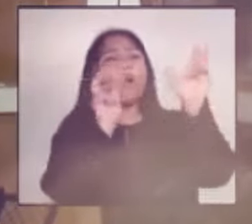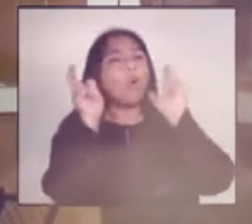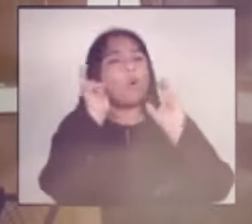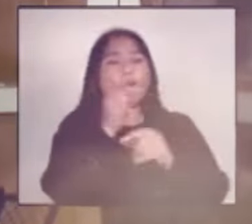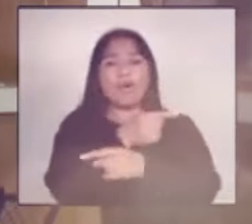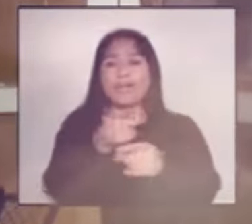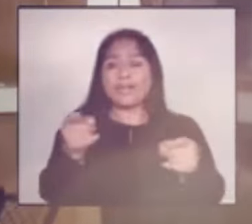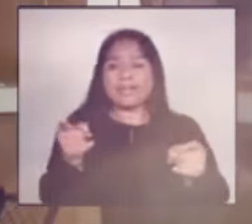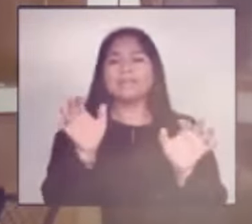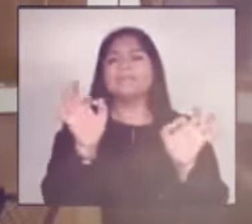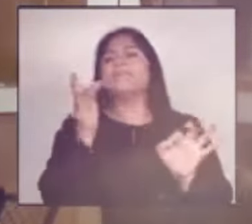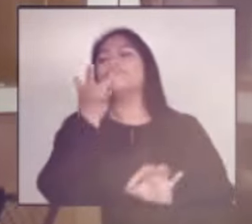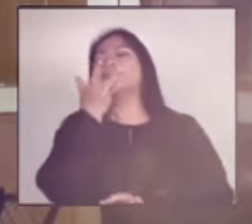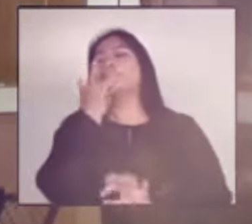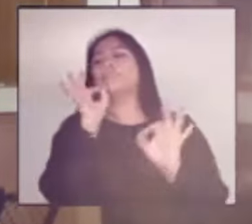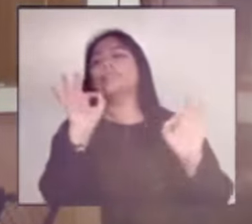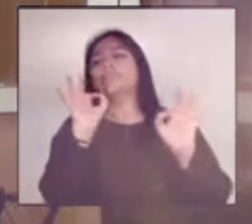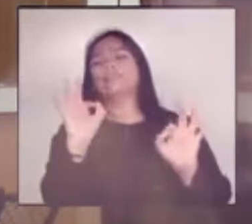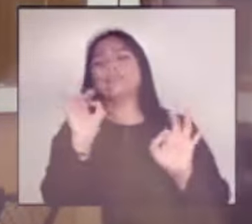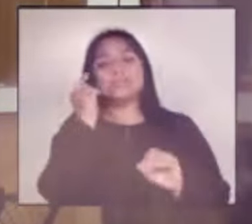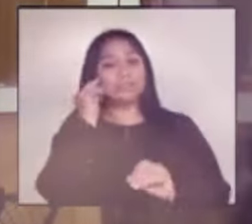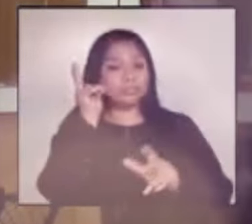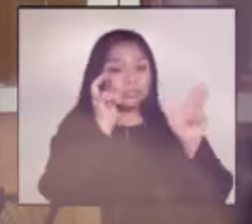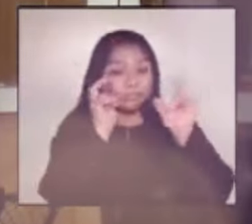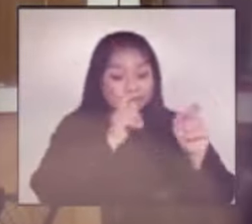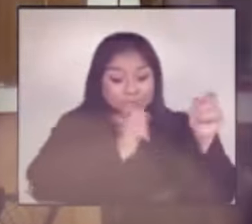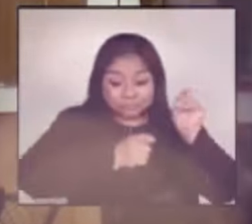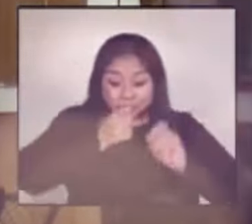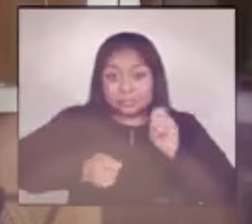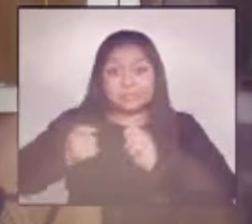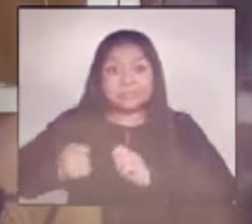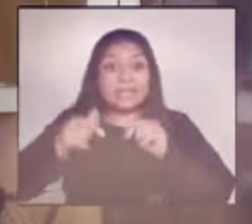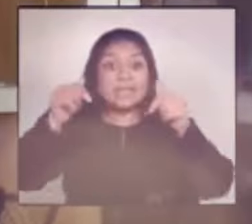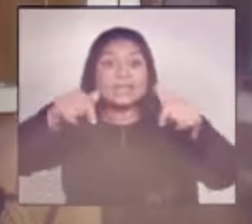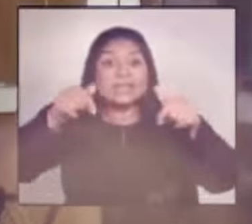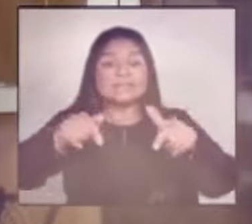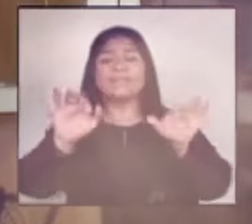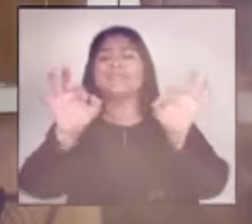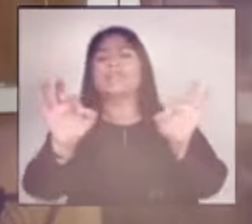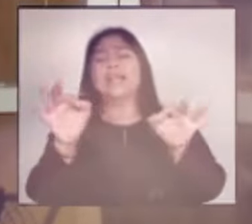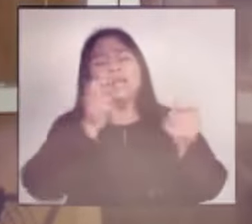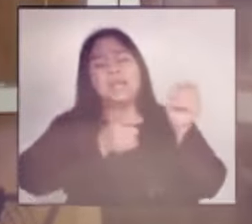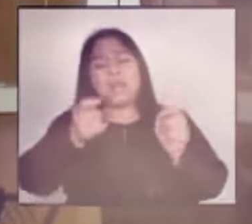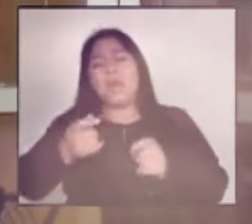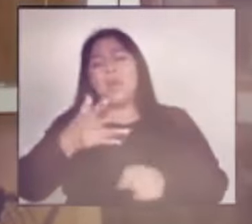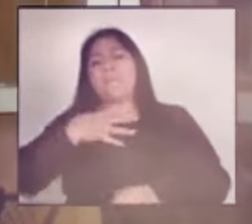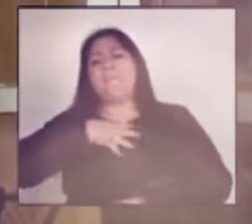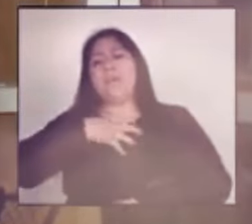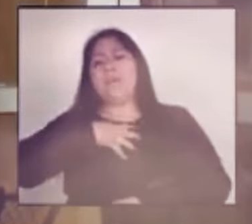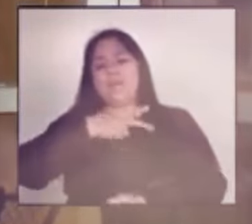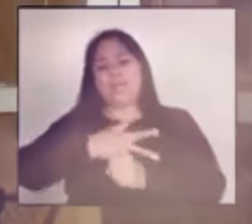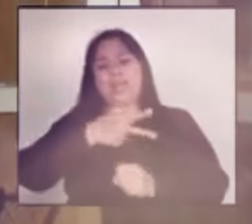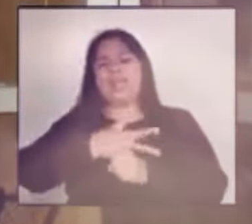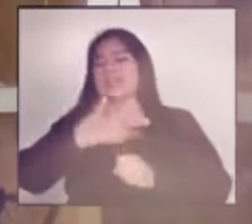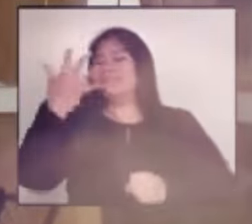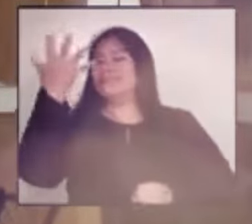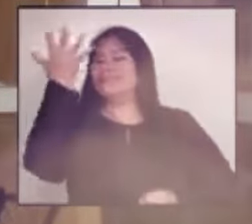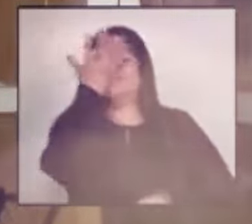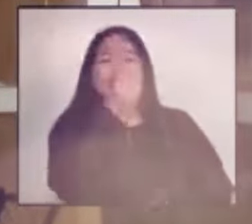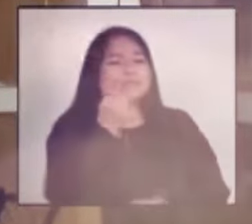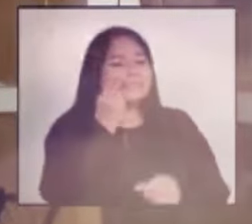rico fue escucharlos a ustedes tocar esta música tan guatemalteca que hermoso es ver